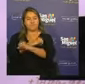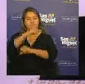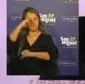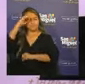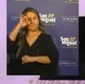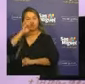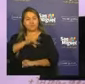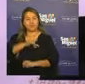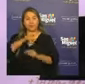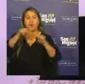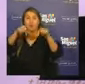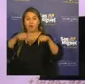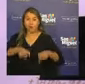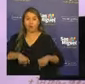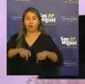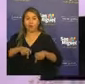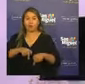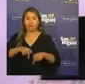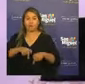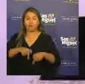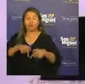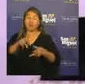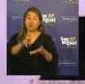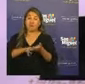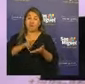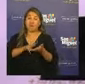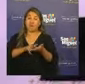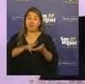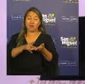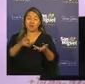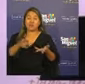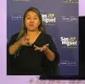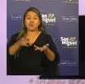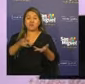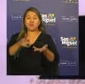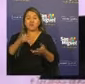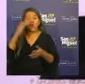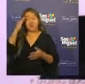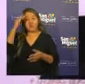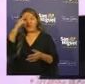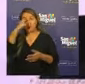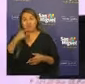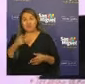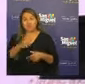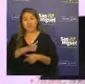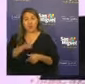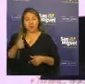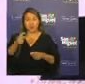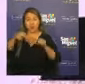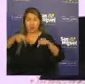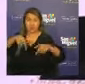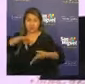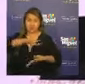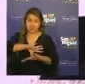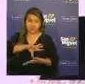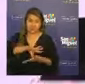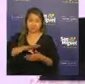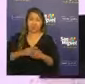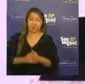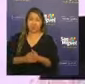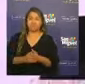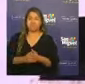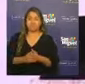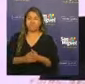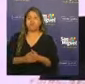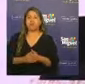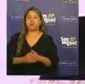día conmemorando en un día triste para la institución y también para el país. Y decirle a ellos, y voy a partir, que voy a tomar una